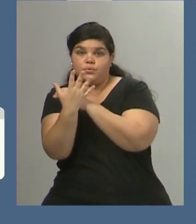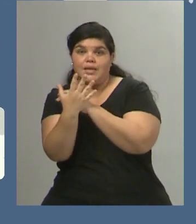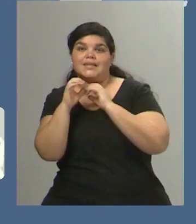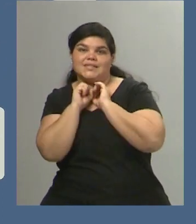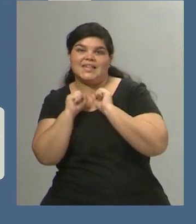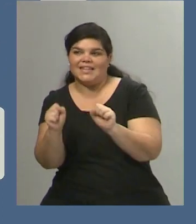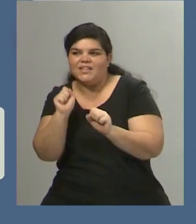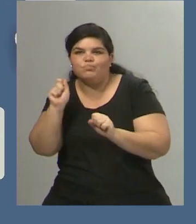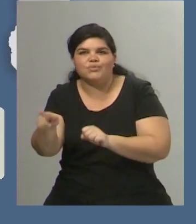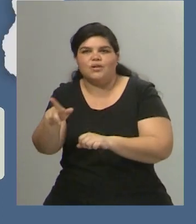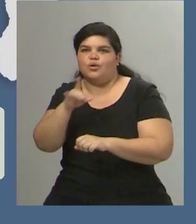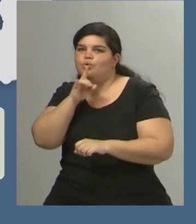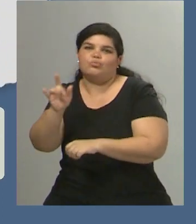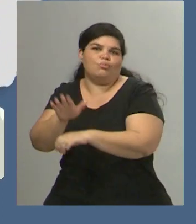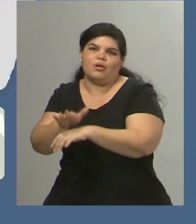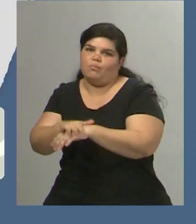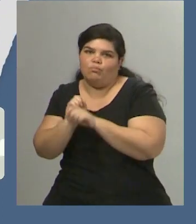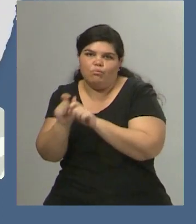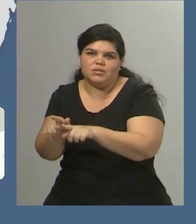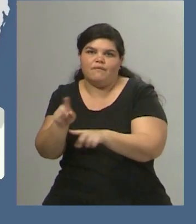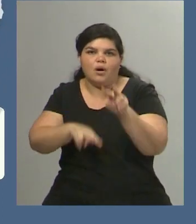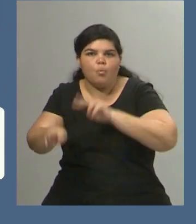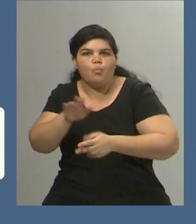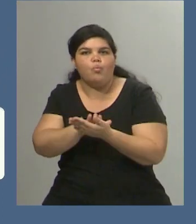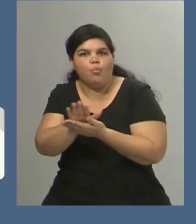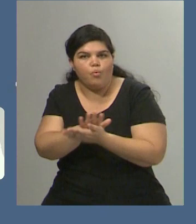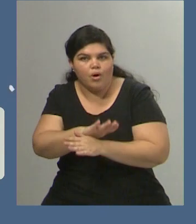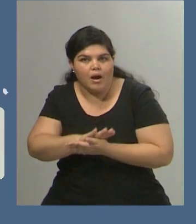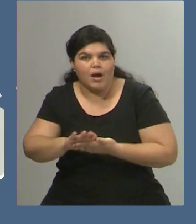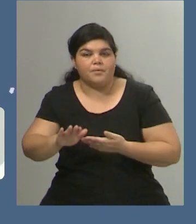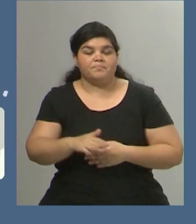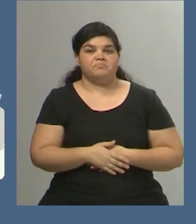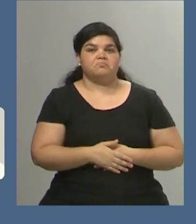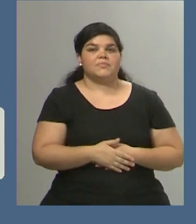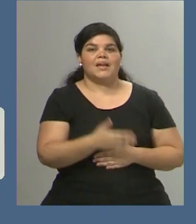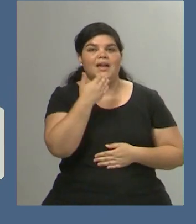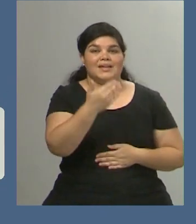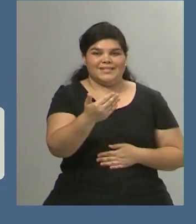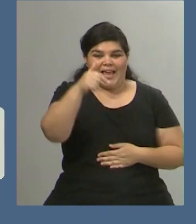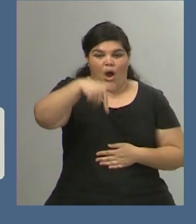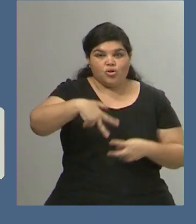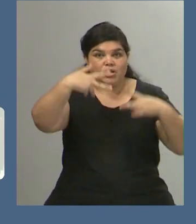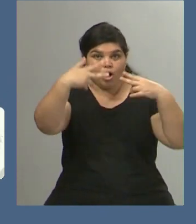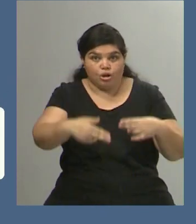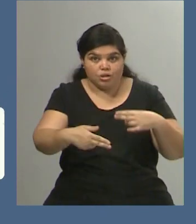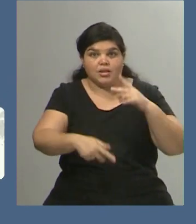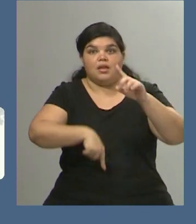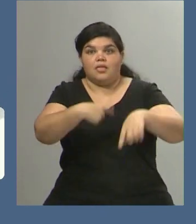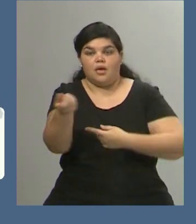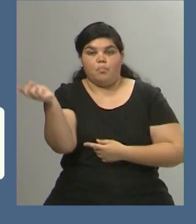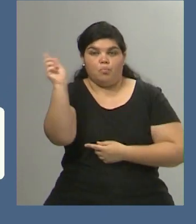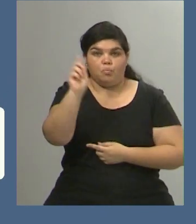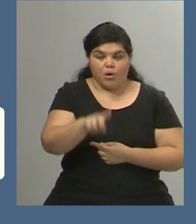Mercosur. Tal cual. Félix, vamos a ir a una nueva pausa. Enseguida regresamos ya con el último bloque de este programa aquí en